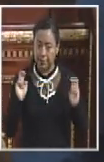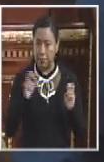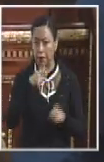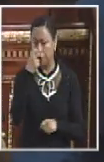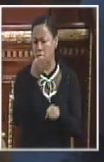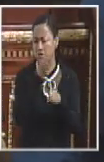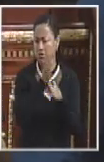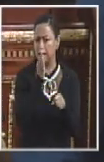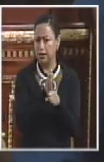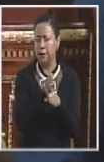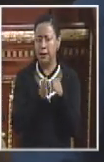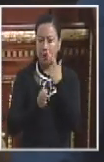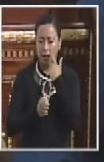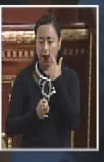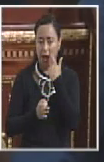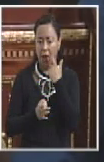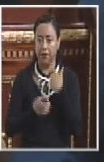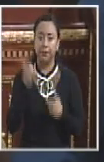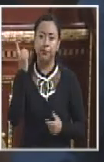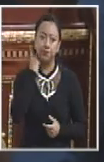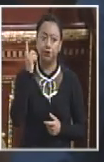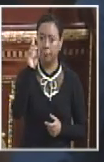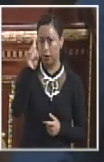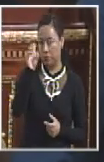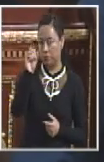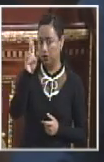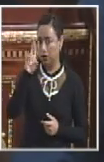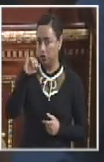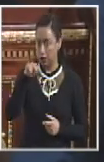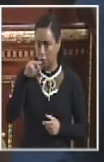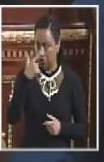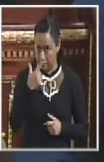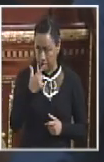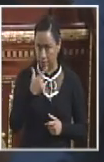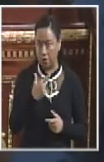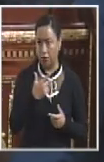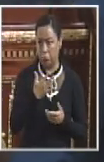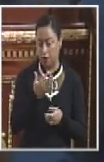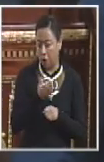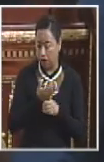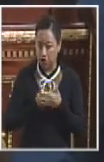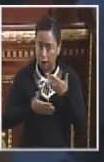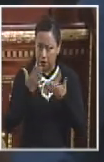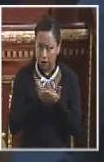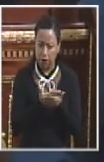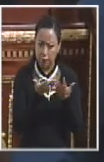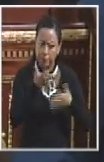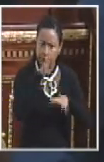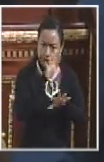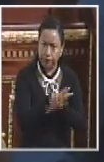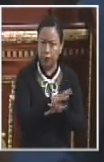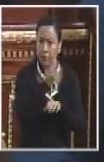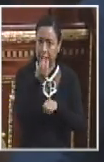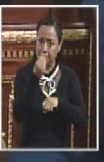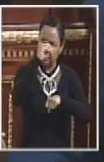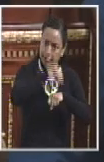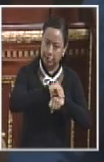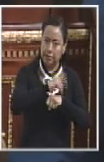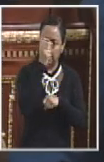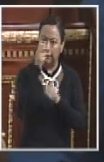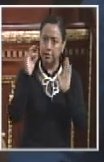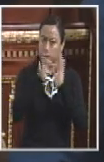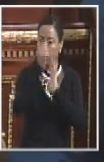eso el diputado Dorin acaba de proponer que se incorpore este punto para